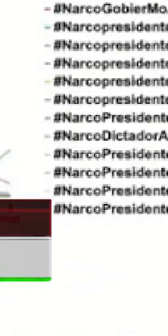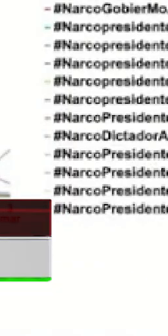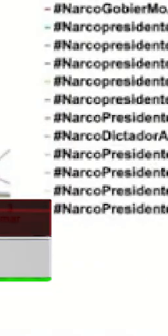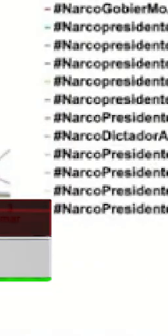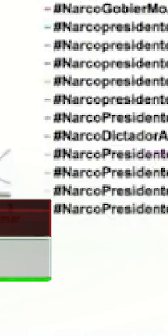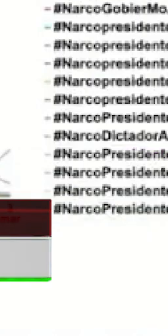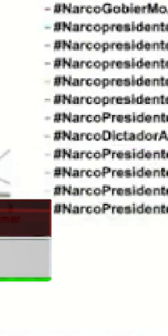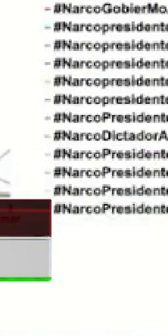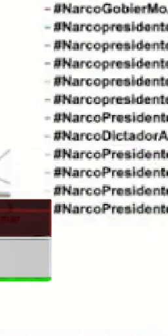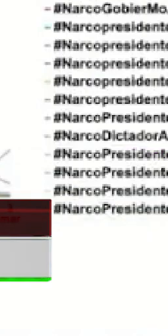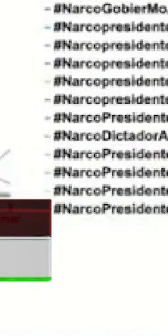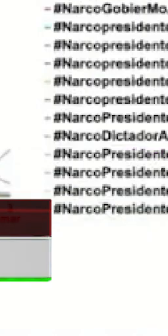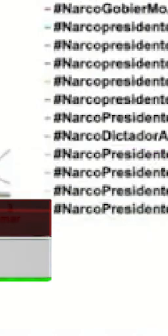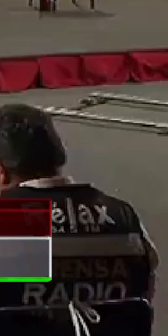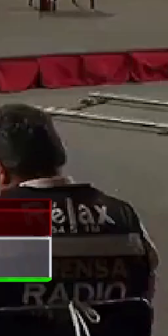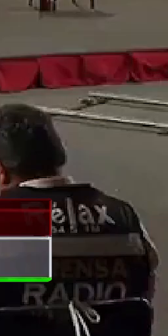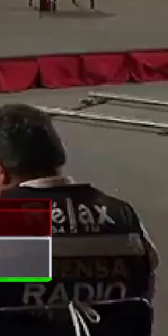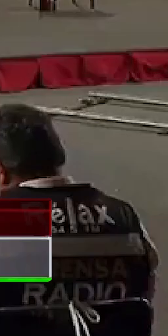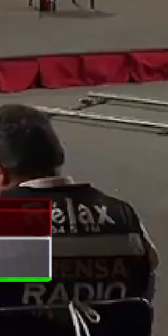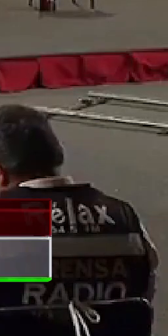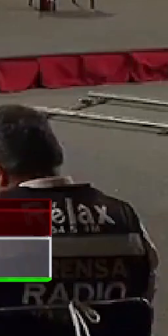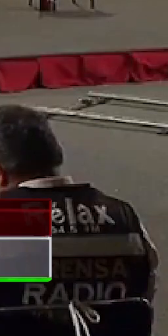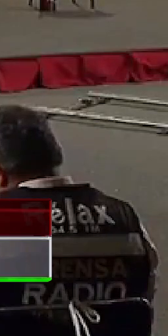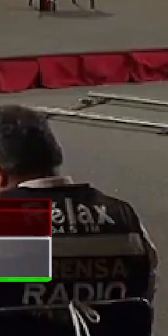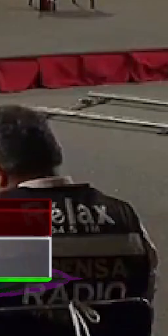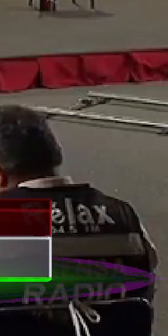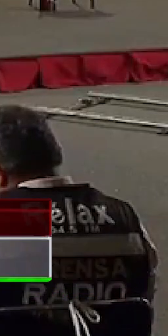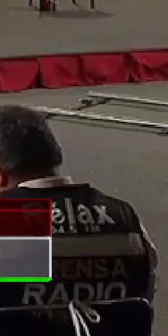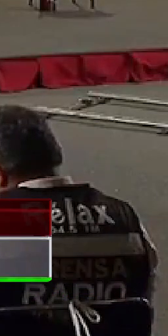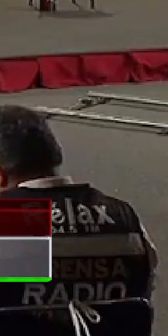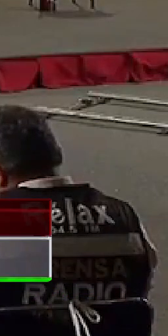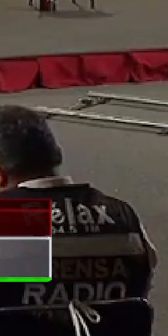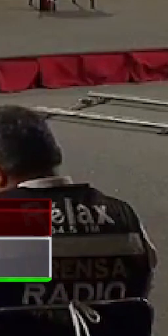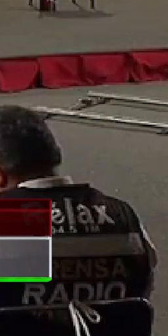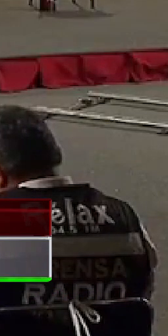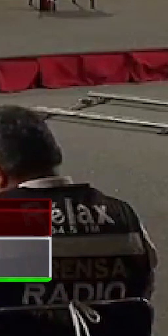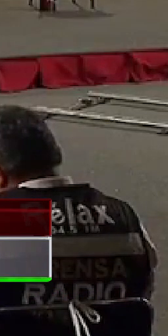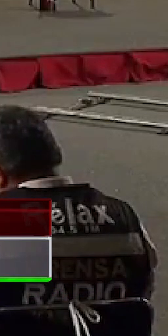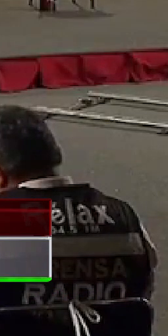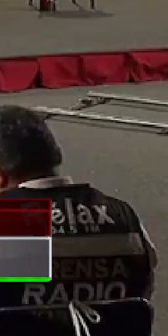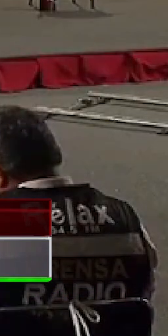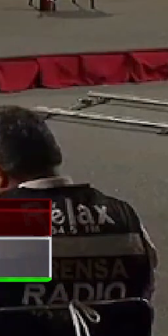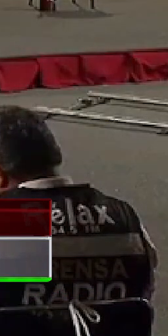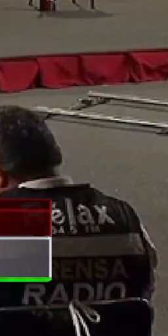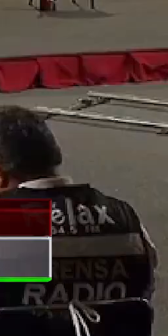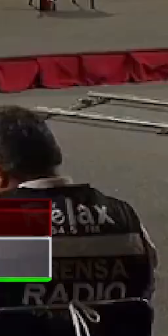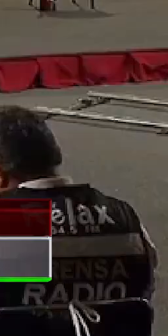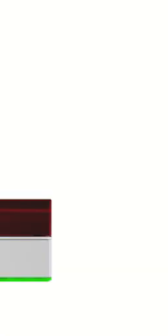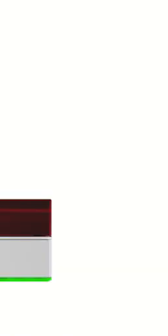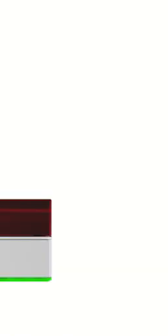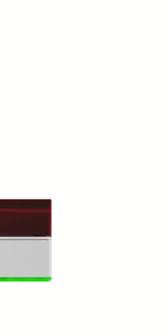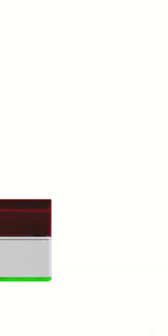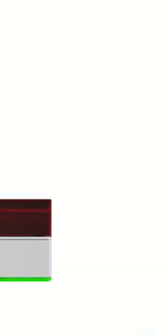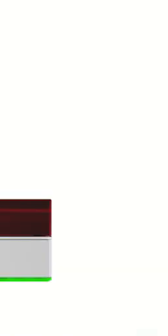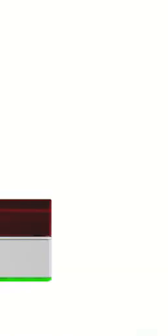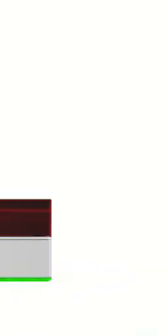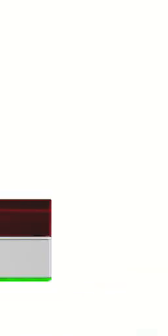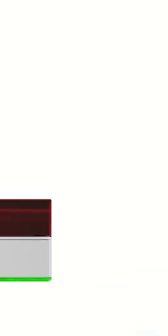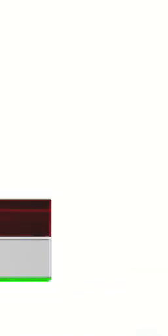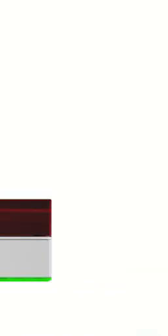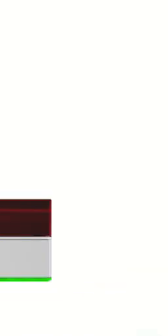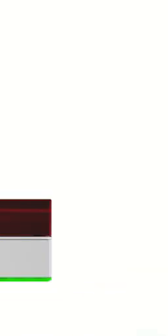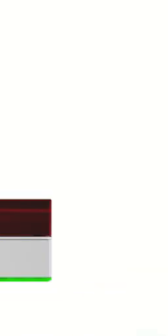por de las personas rechaza que existan campañas de odio como la emprendida con la etiqueta